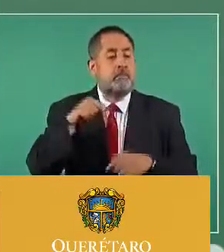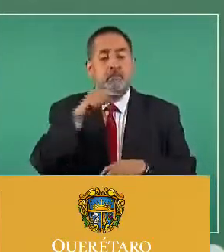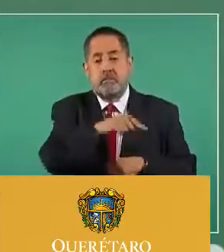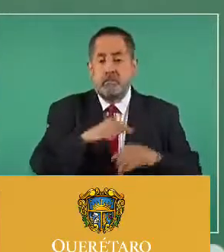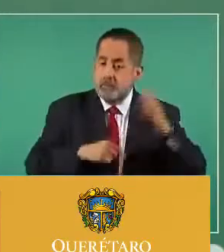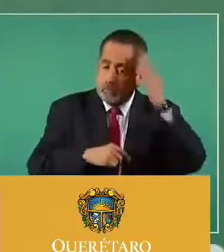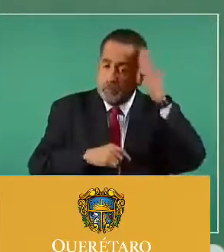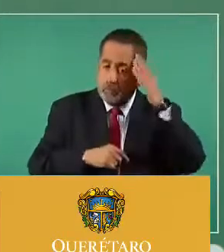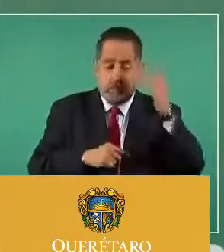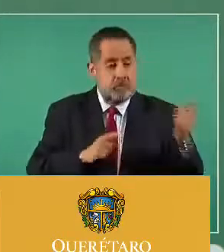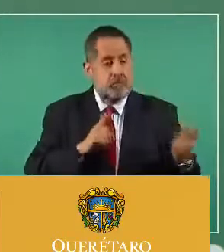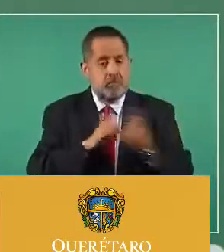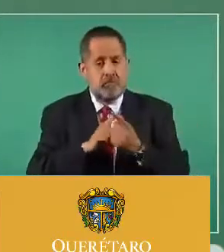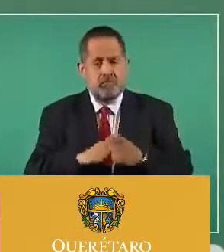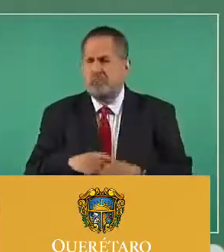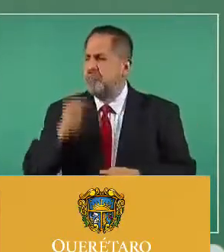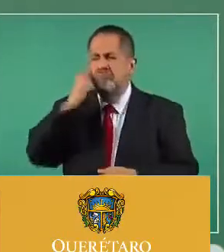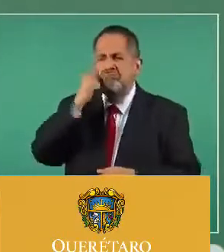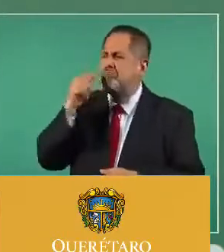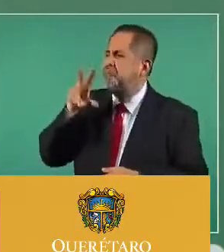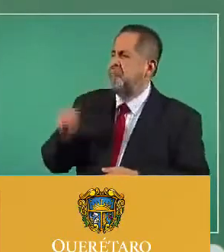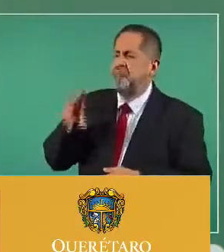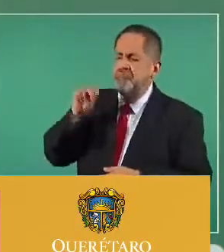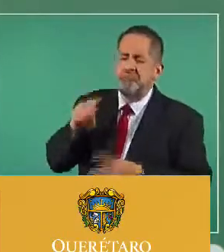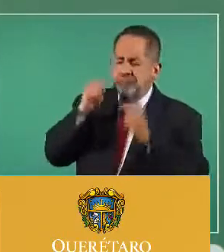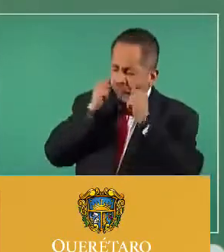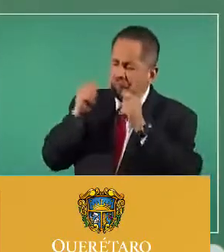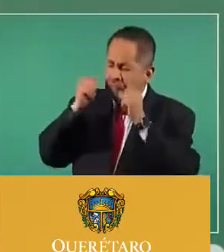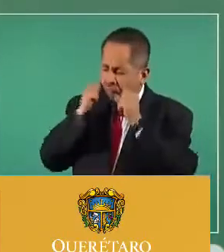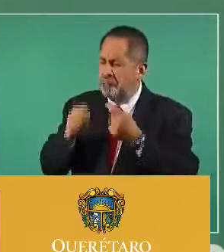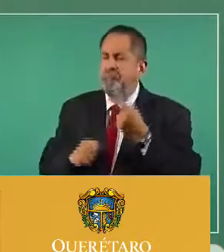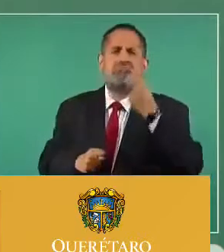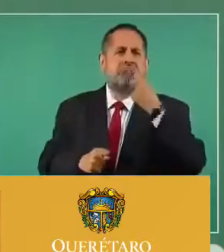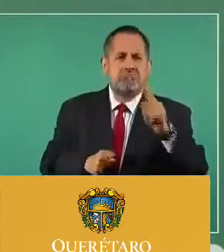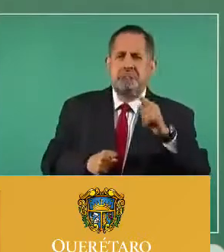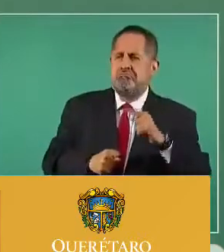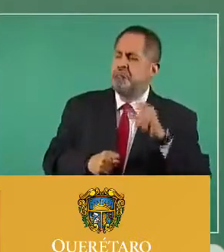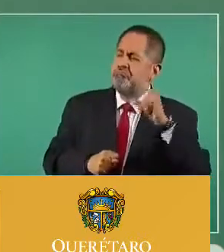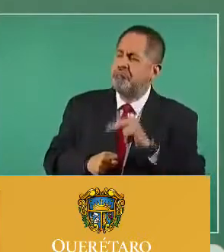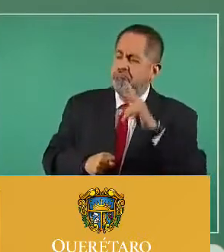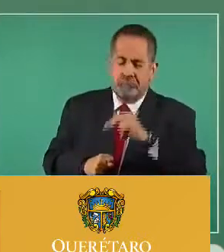dirigentes estaba diciendo, no nos importa, nos vamos a amparar.